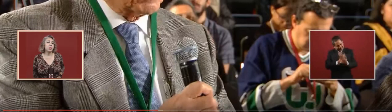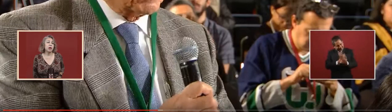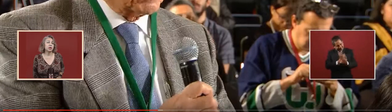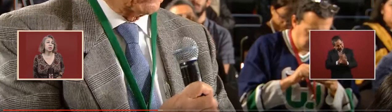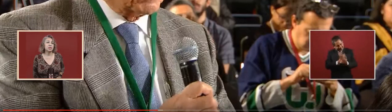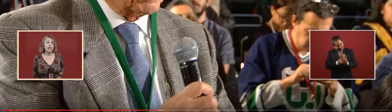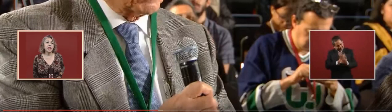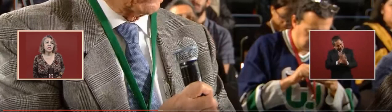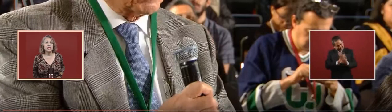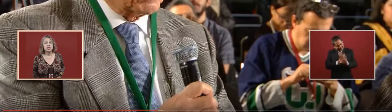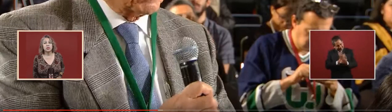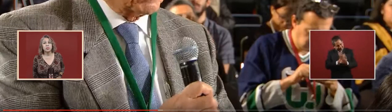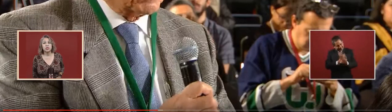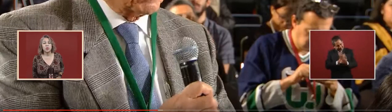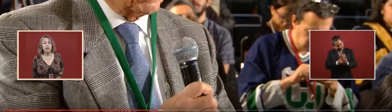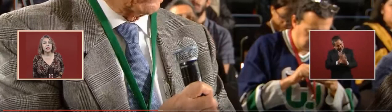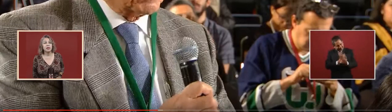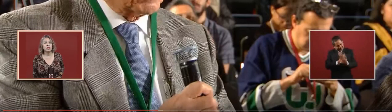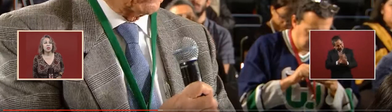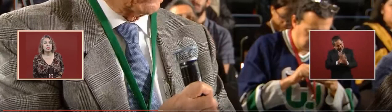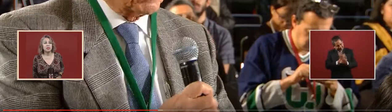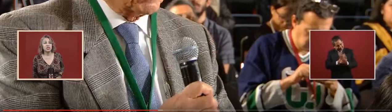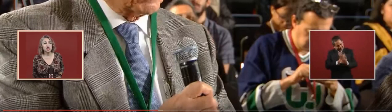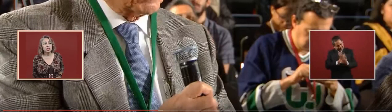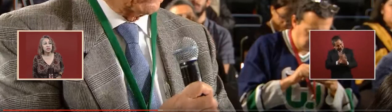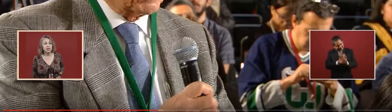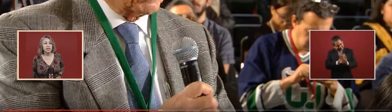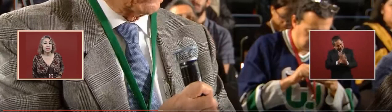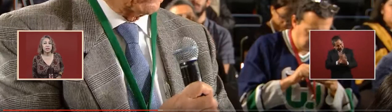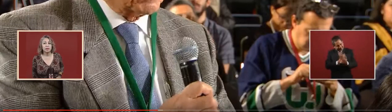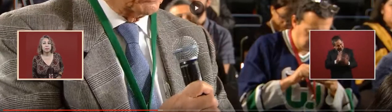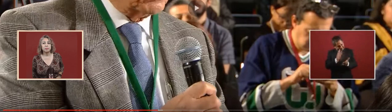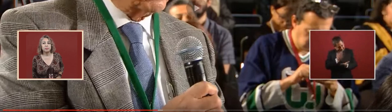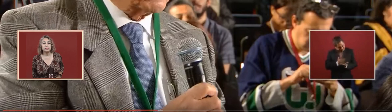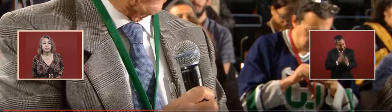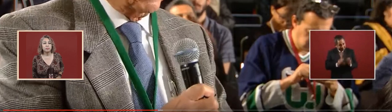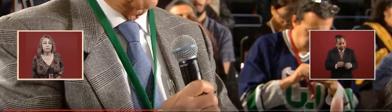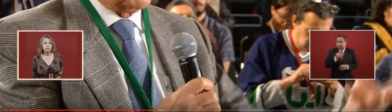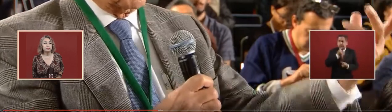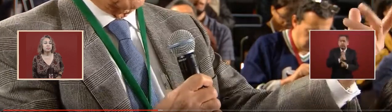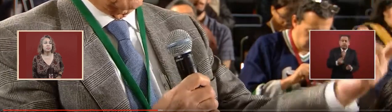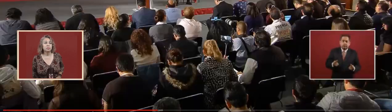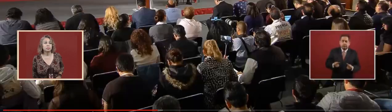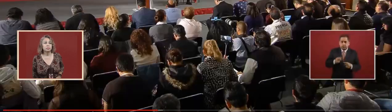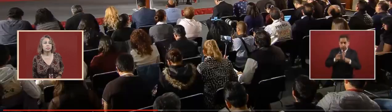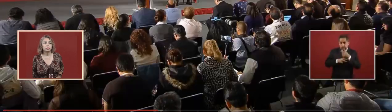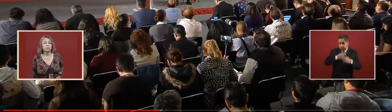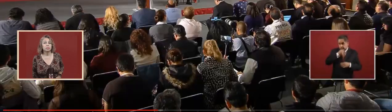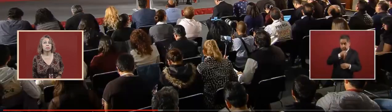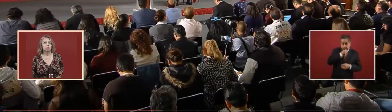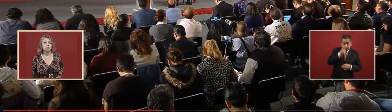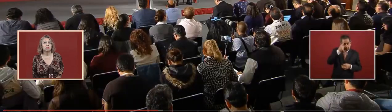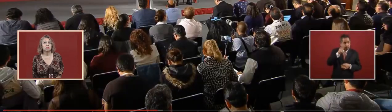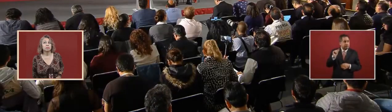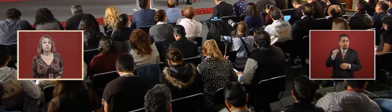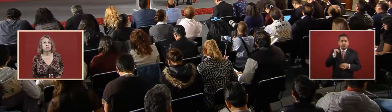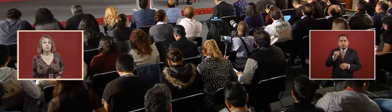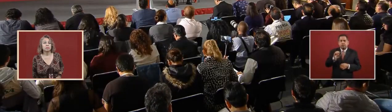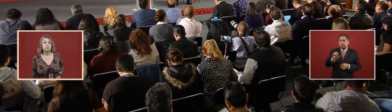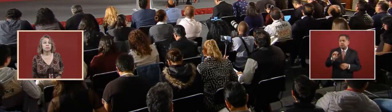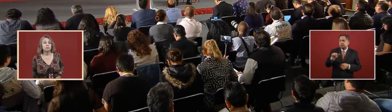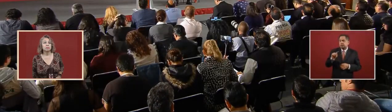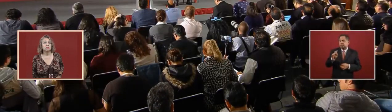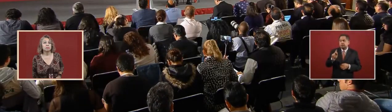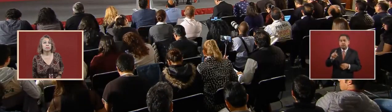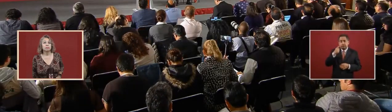this crusade to persuade the children. Los niños están, fui a hacer un reportaje de Catepec hace algunos años y